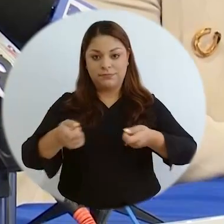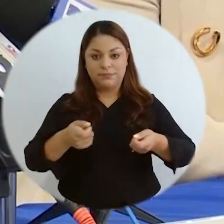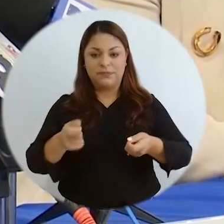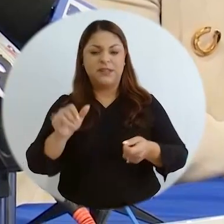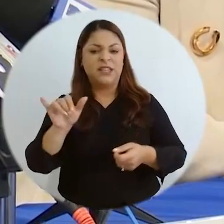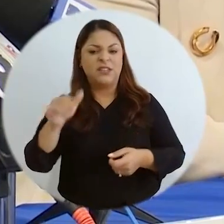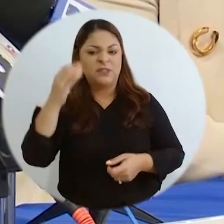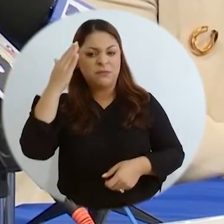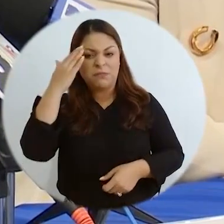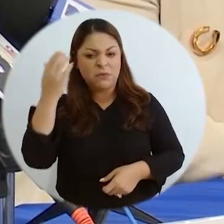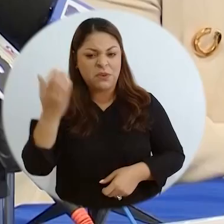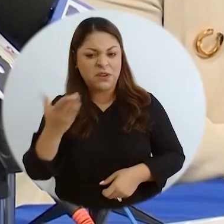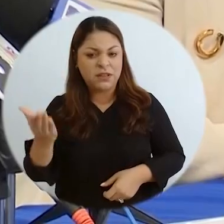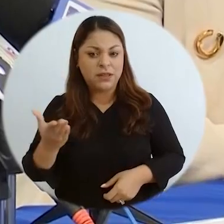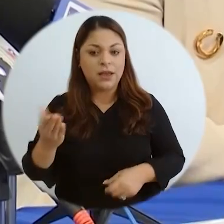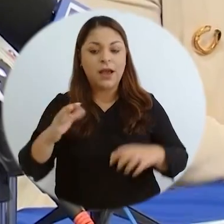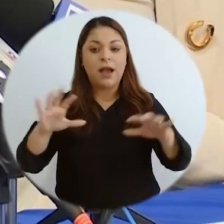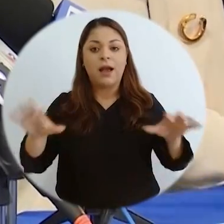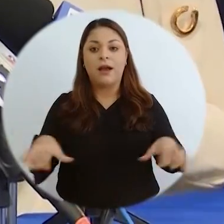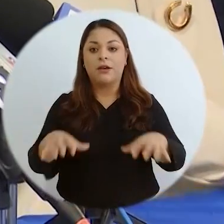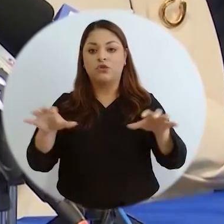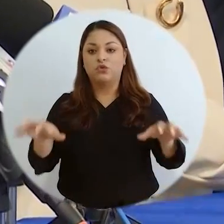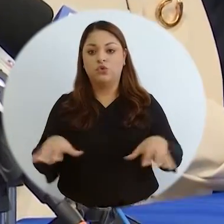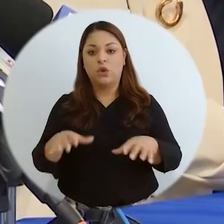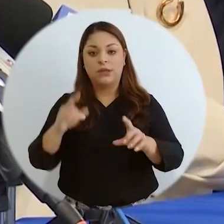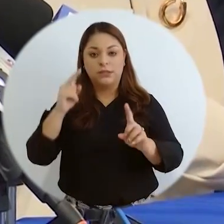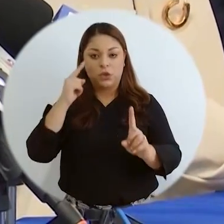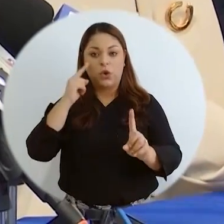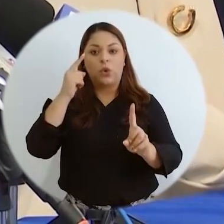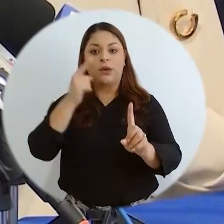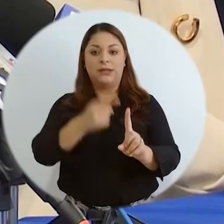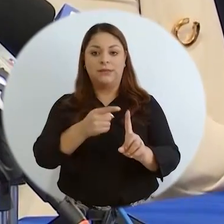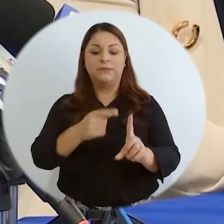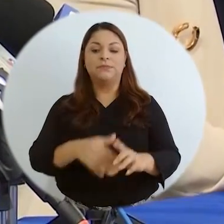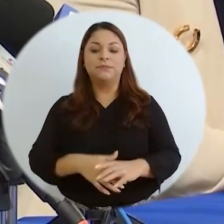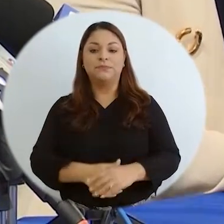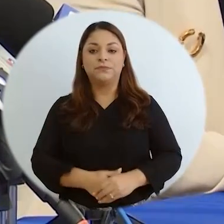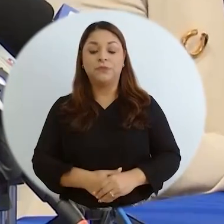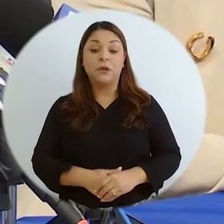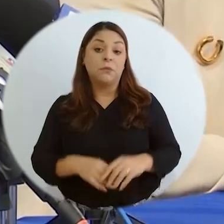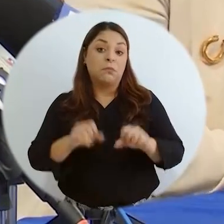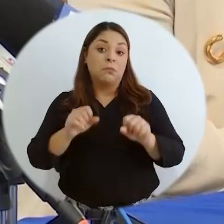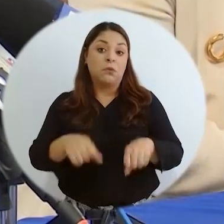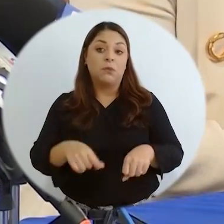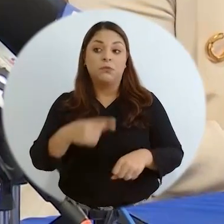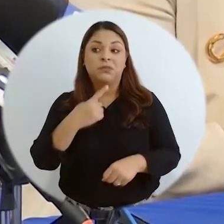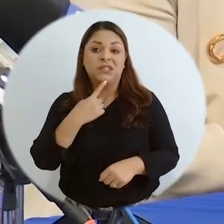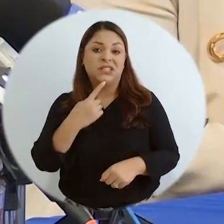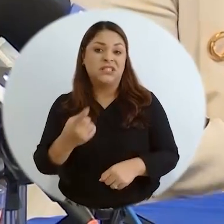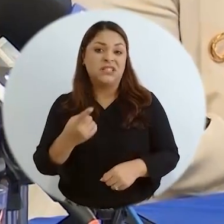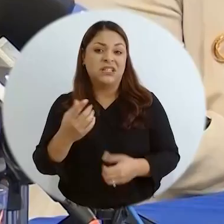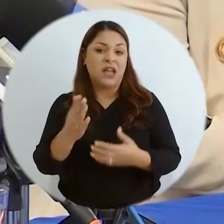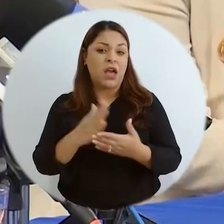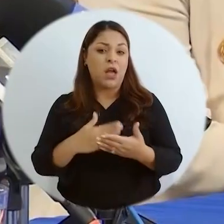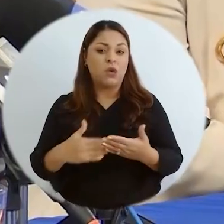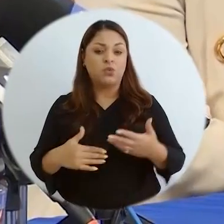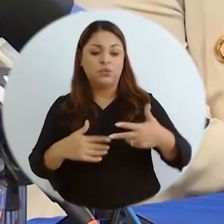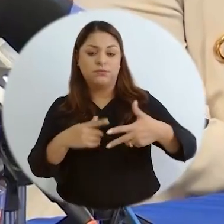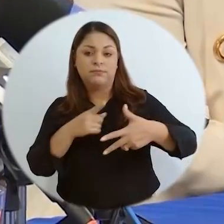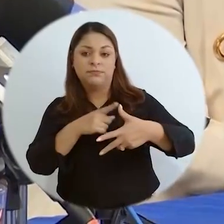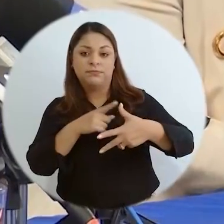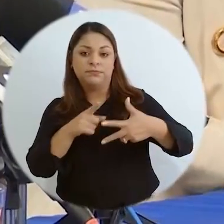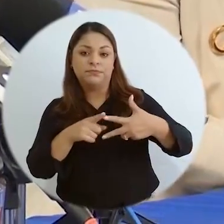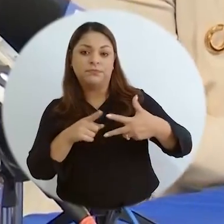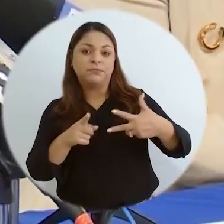Podríamos mencionar al menos 3 aspectos en los que uno puede encontrar un cierto nivel de acierto. Uno